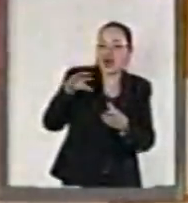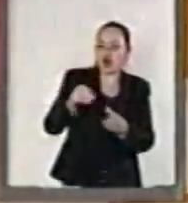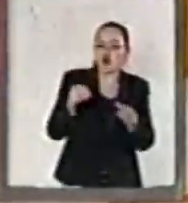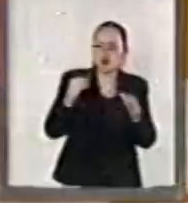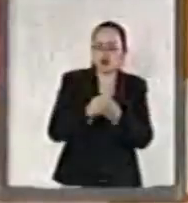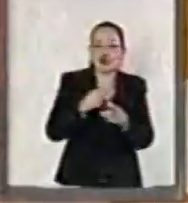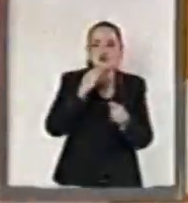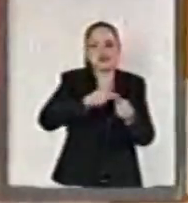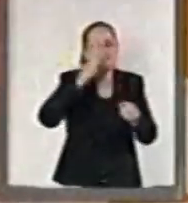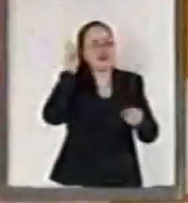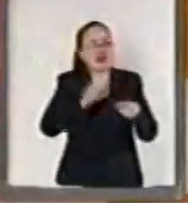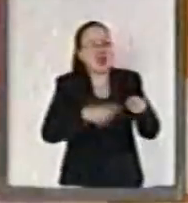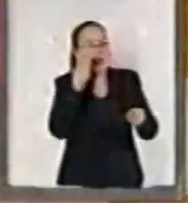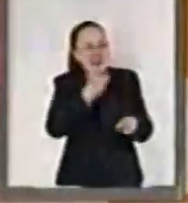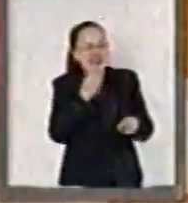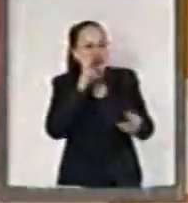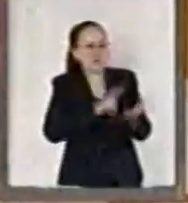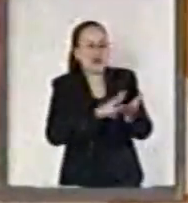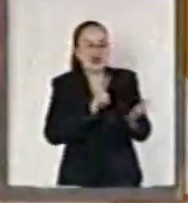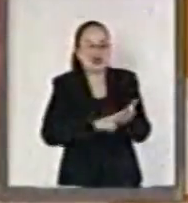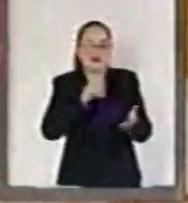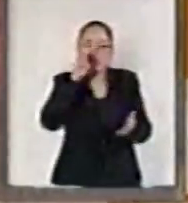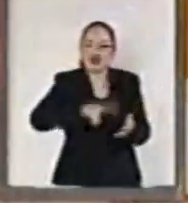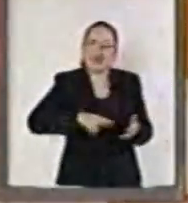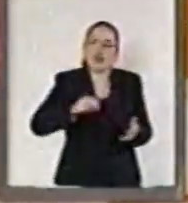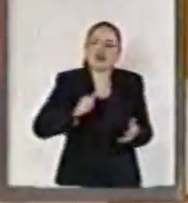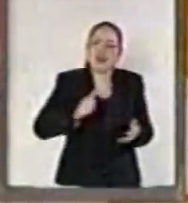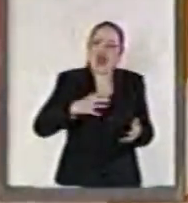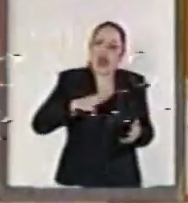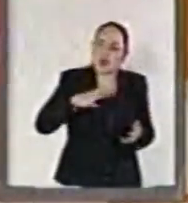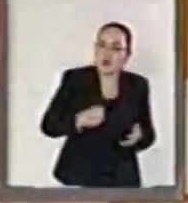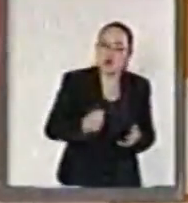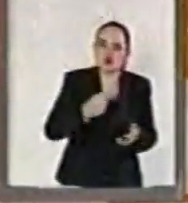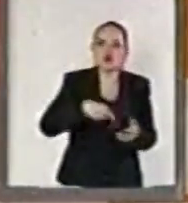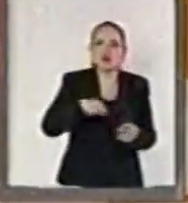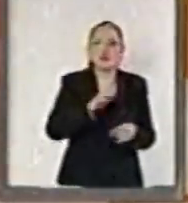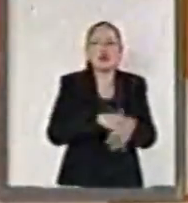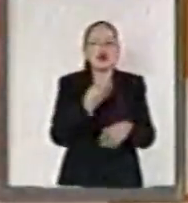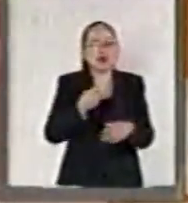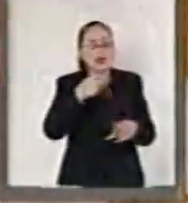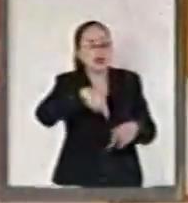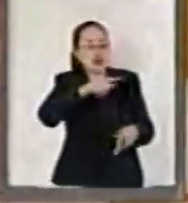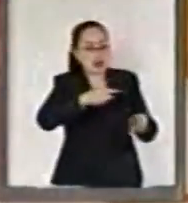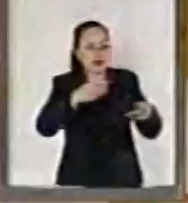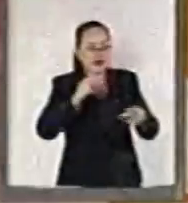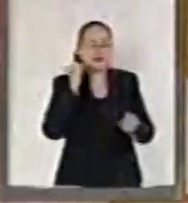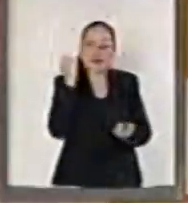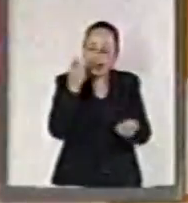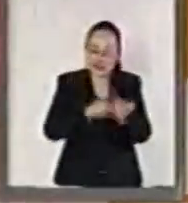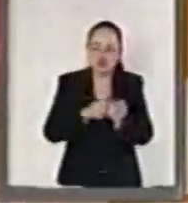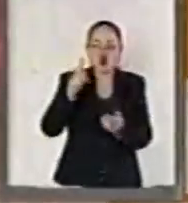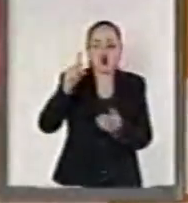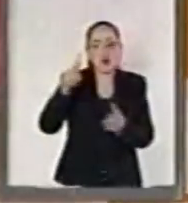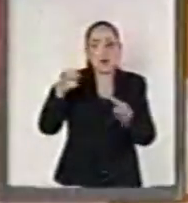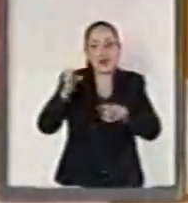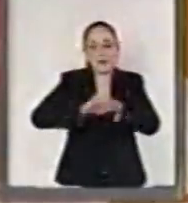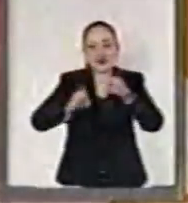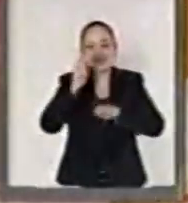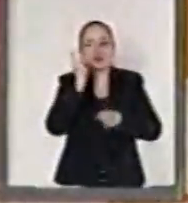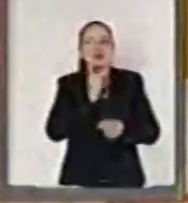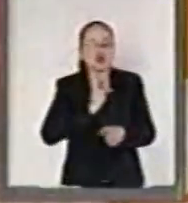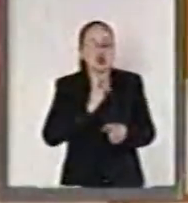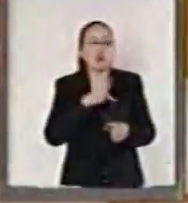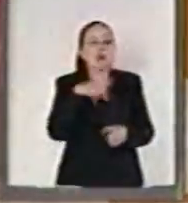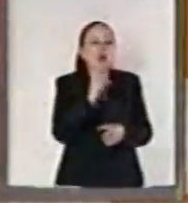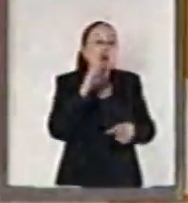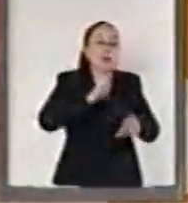precio abusivo. Y la gente que usa el gas natural, porque una cosa son las petroleras y otra cosa es toda la